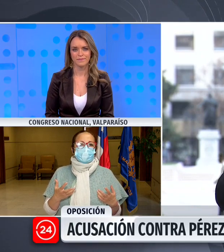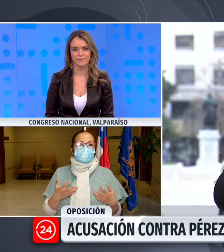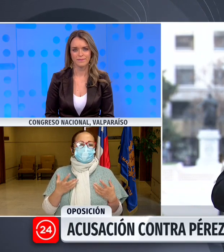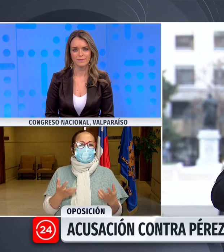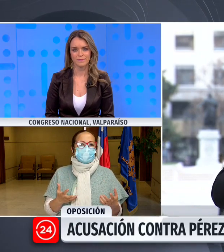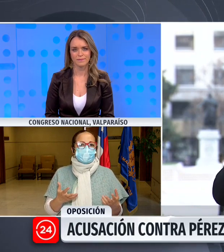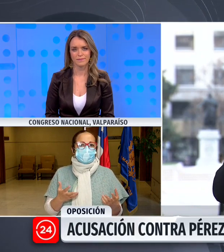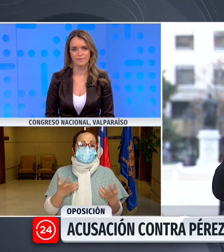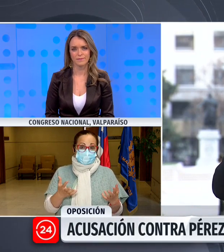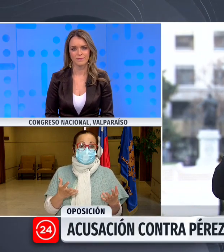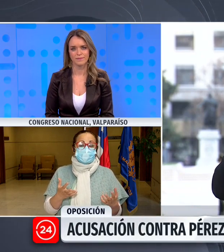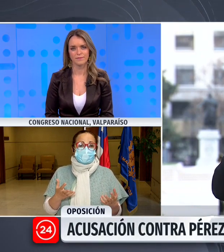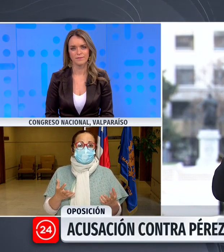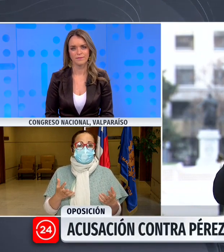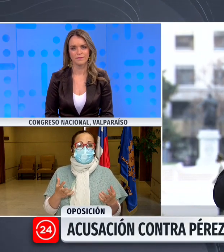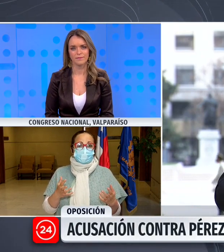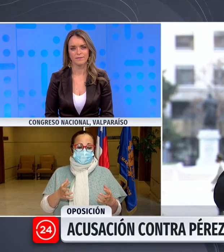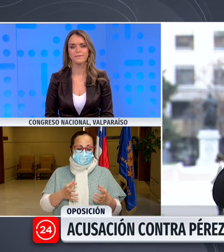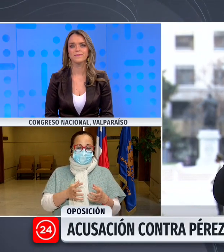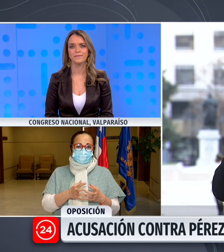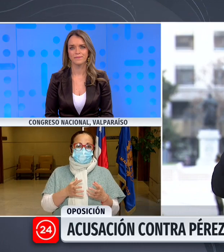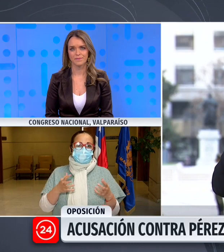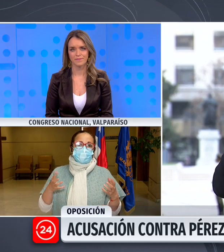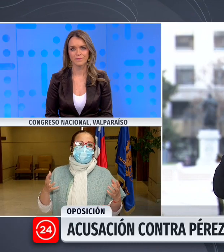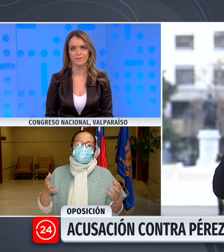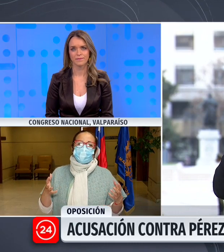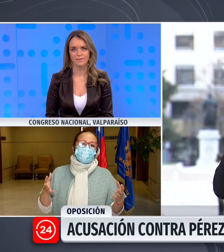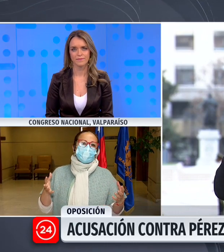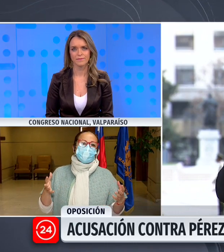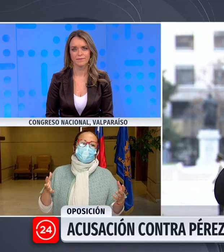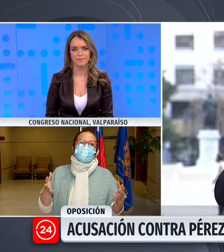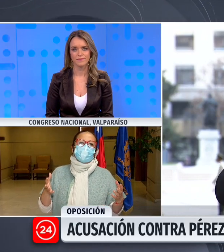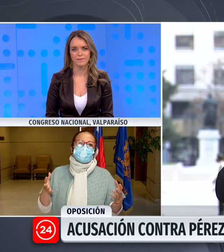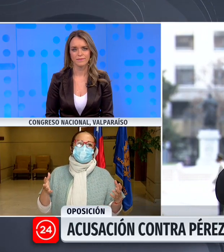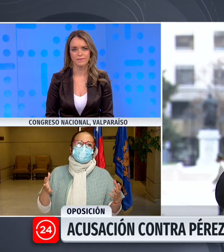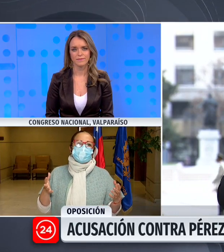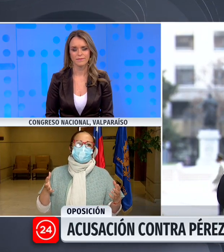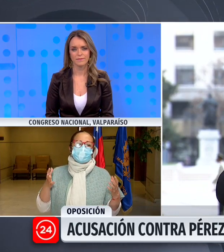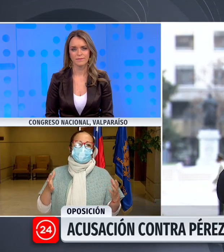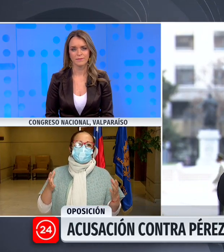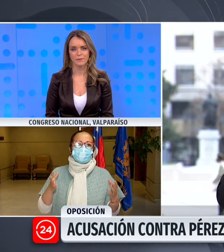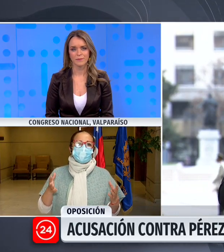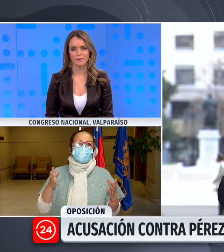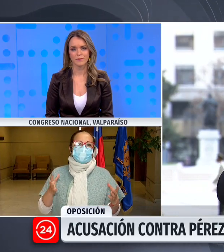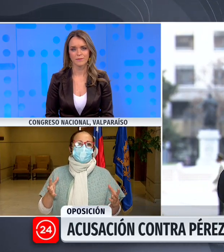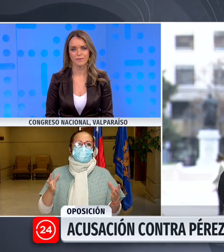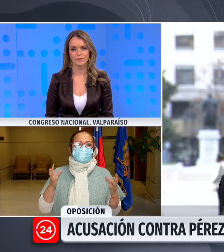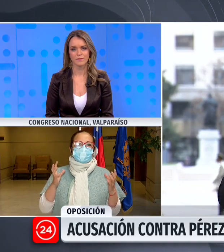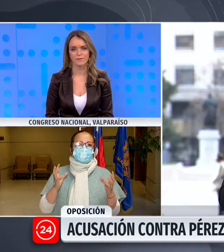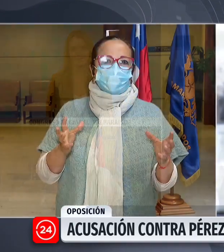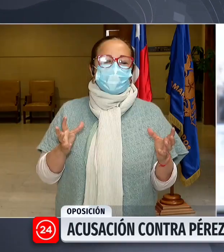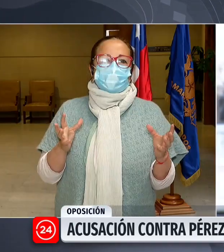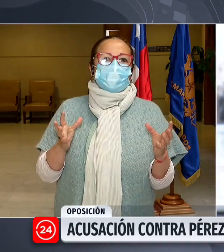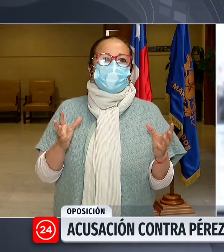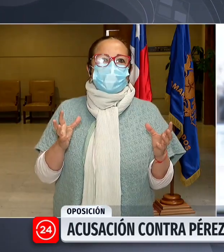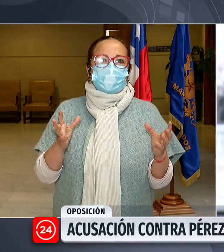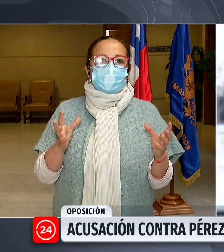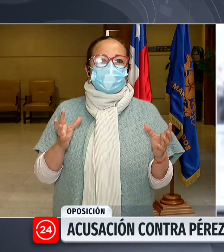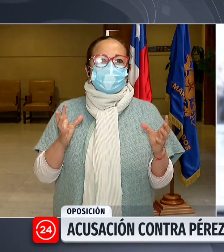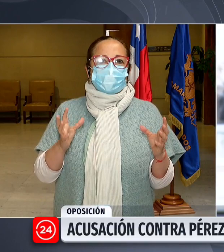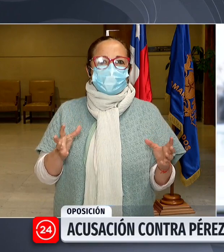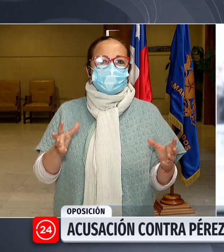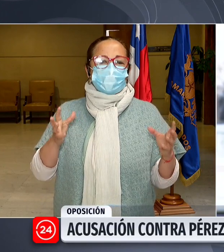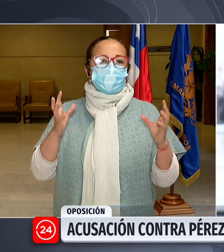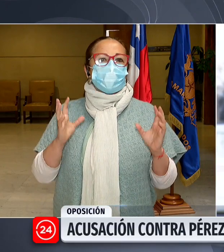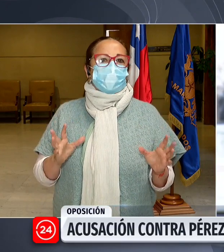contra el intendente Guevara, donde vimos todos los protocolos que deberían haber ocurrido en relación, ¿no es cierto?,